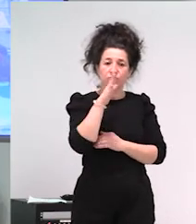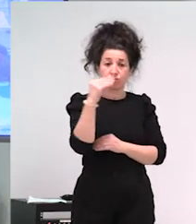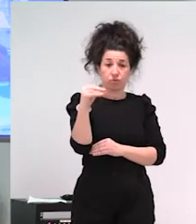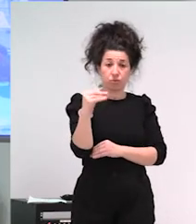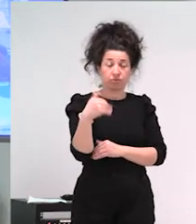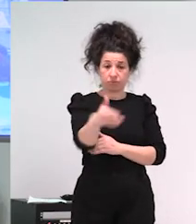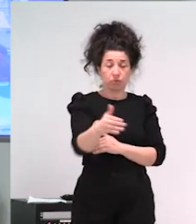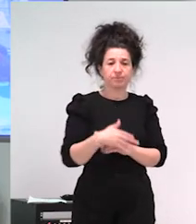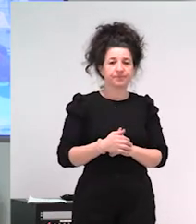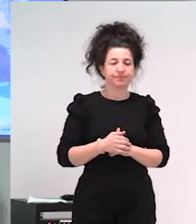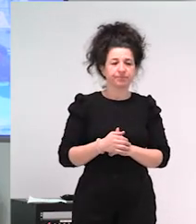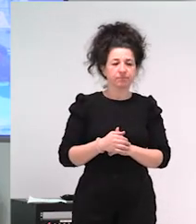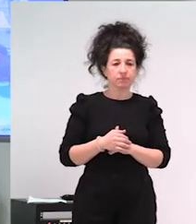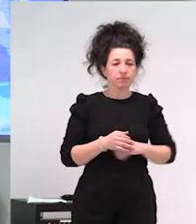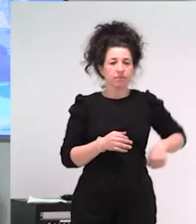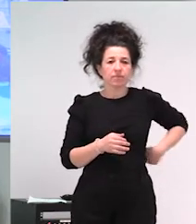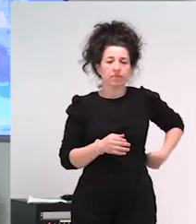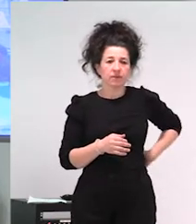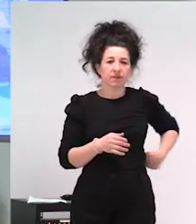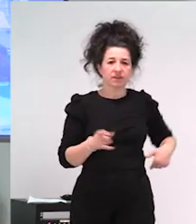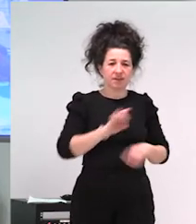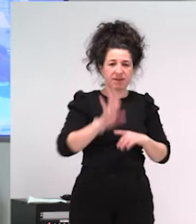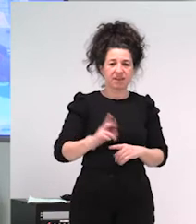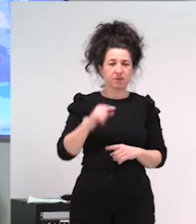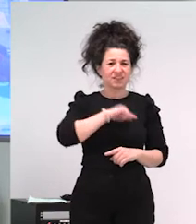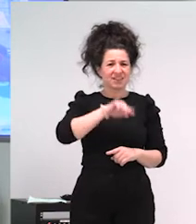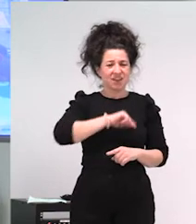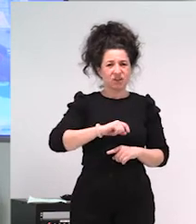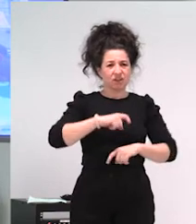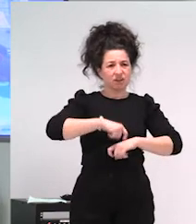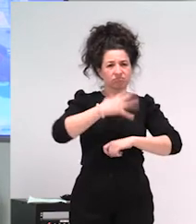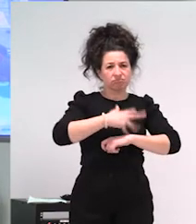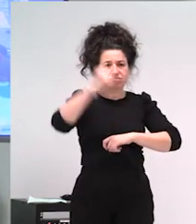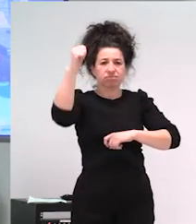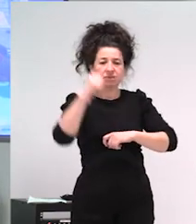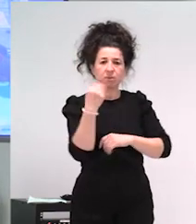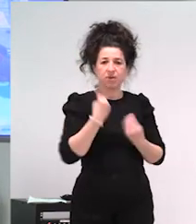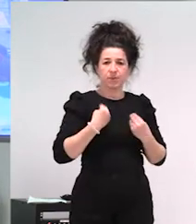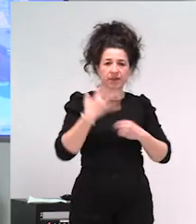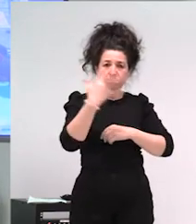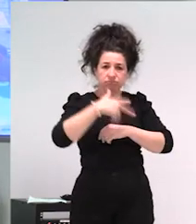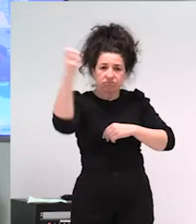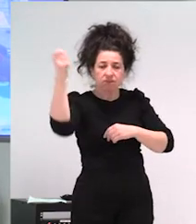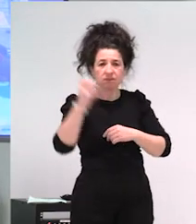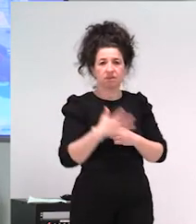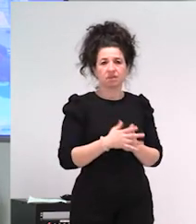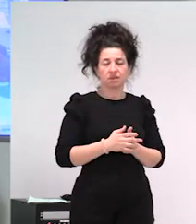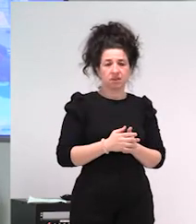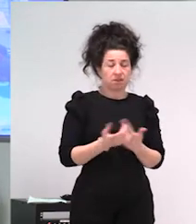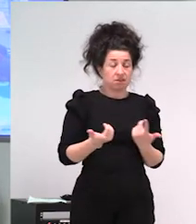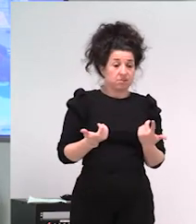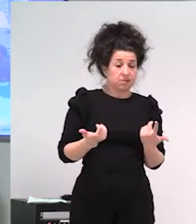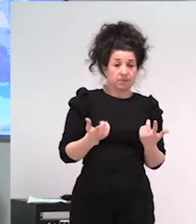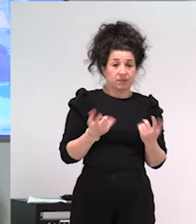esa sensación de que alguien te ha robado el futuro, de que te han robado el tiempo y que te están robando la vida y tú no te estás ni dando cuenta a veces. Y en este